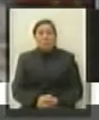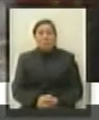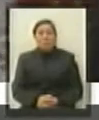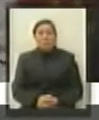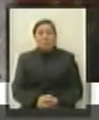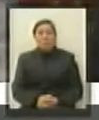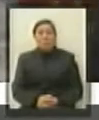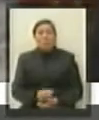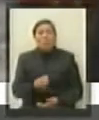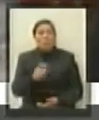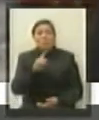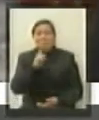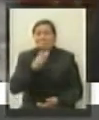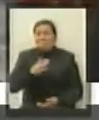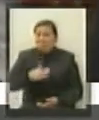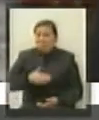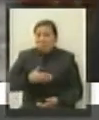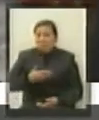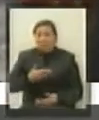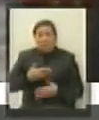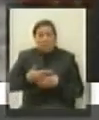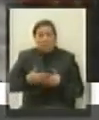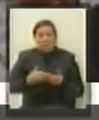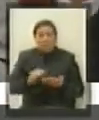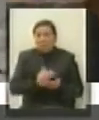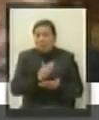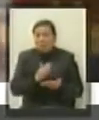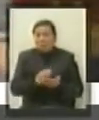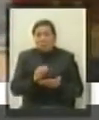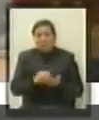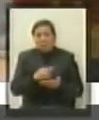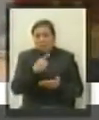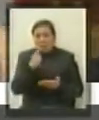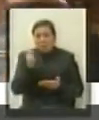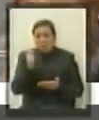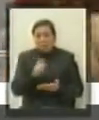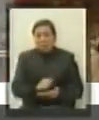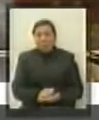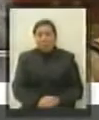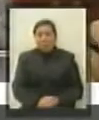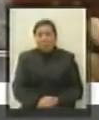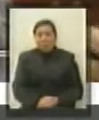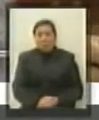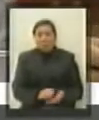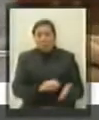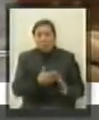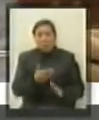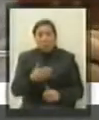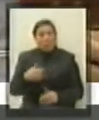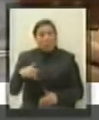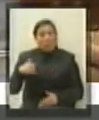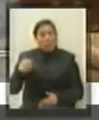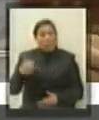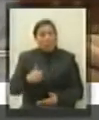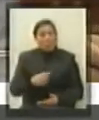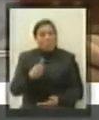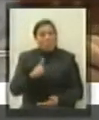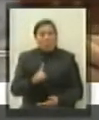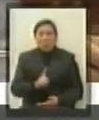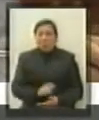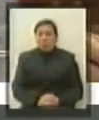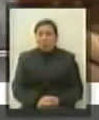congresistas, ¿cómo es posible que se haya generado una situación tan dramática? Ha muerto un joven por